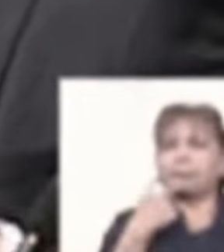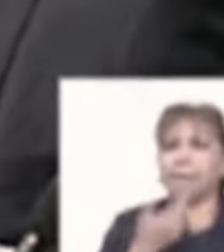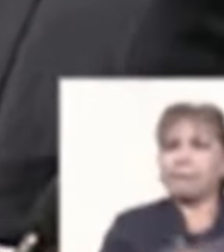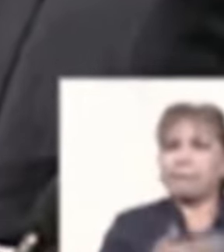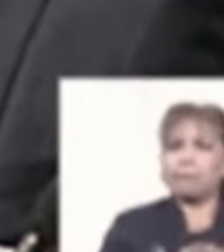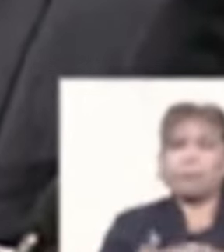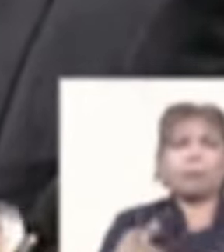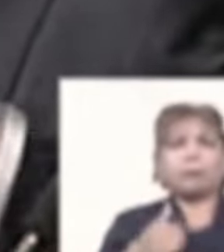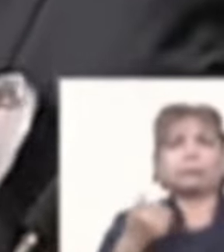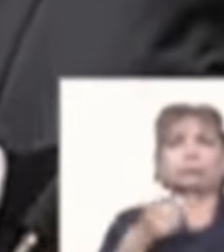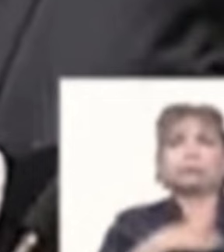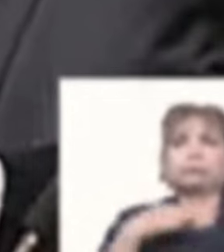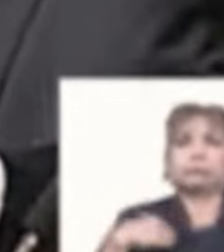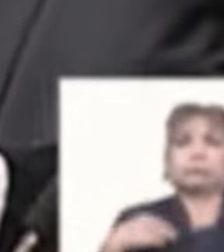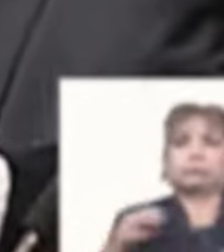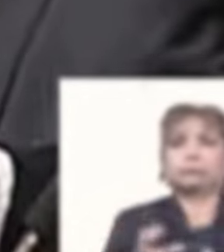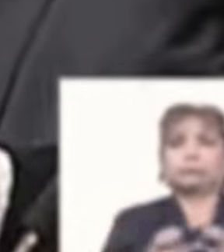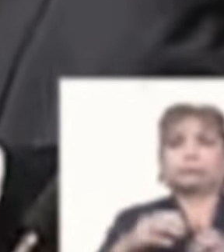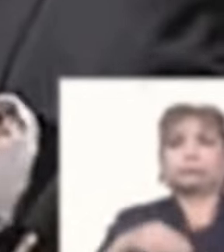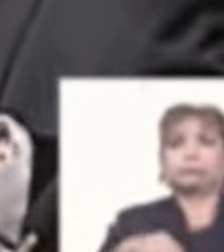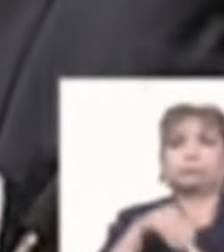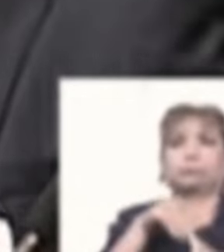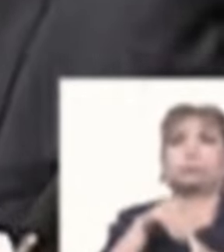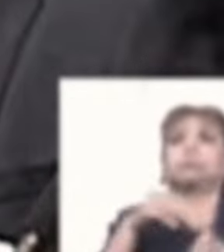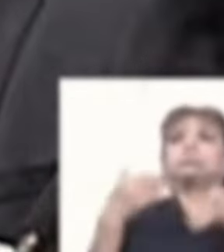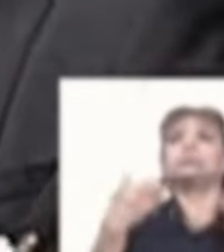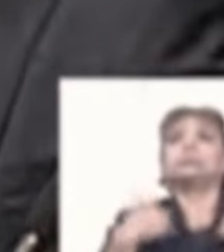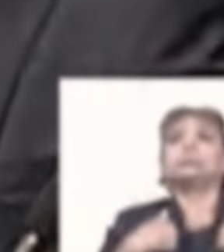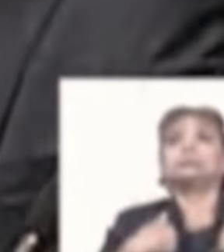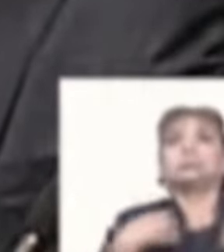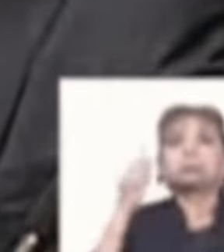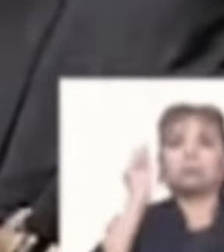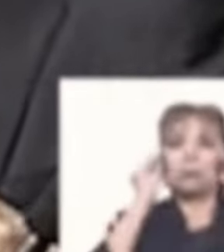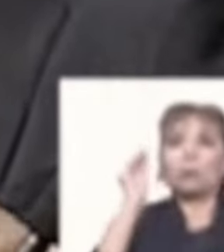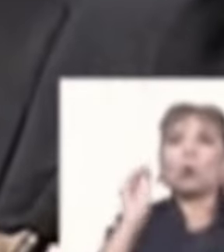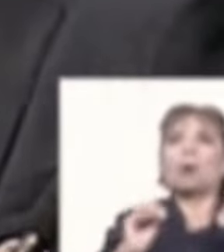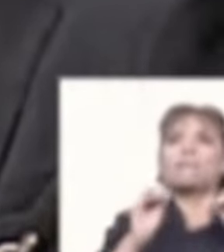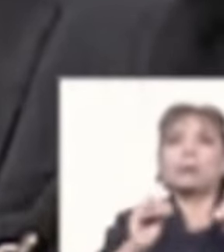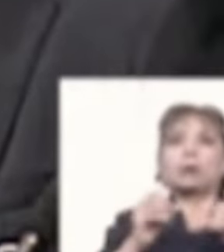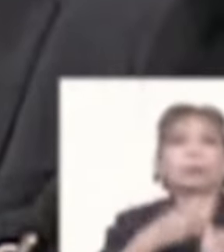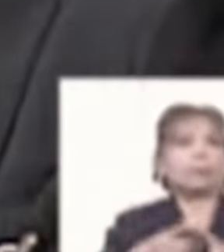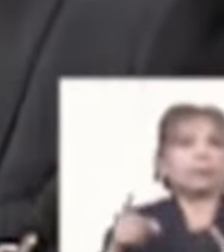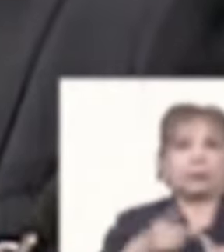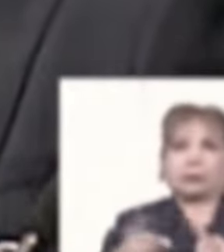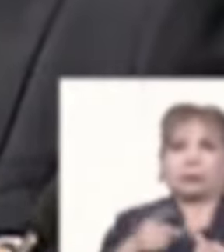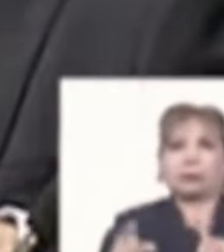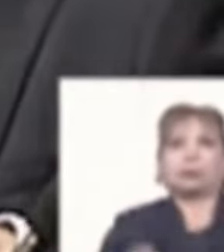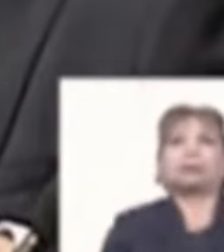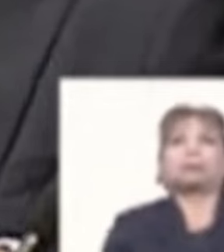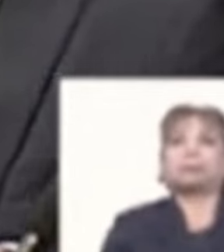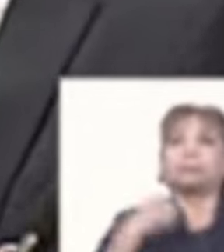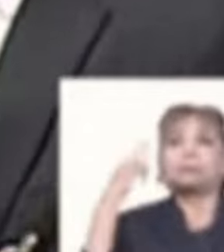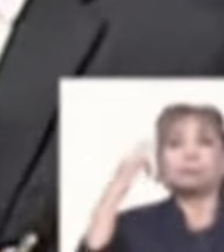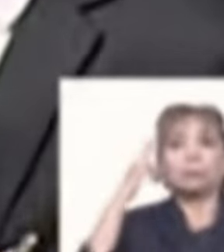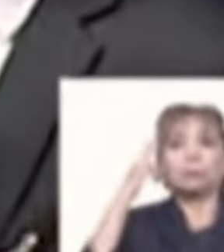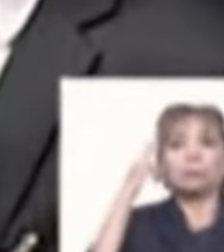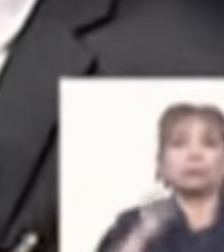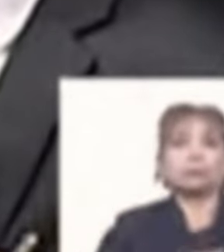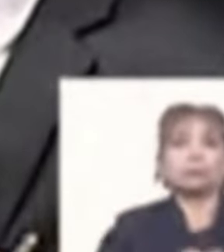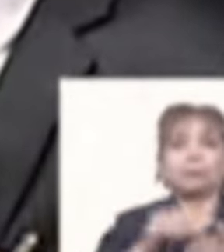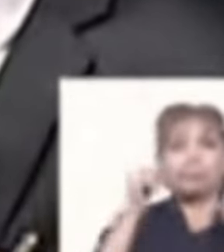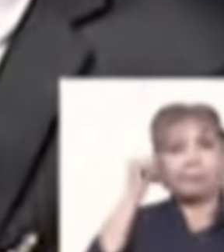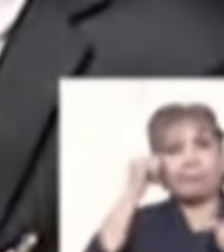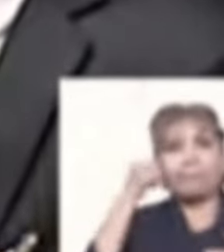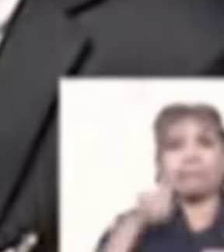otros integrantes de esa comisión especial tenían una opinión distinta. Y por eso hay que recordar,